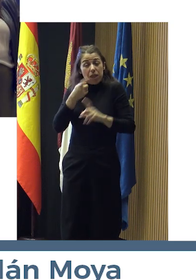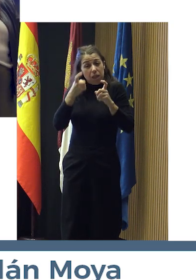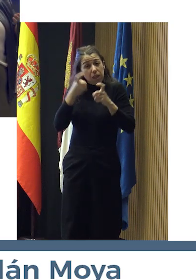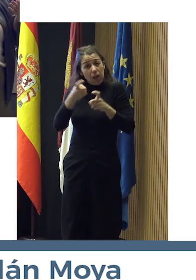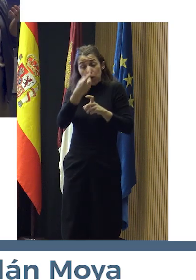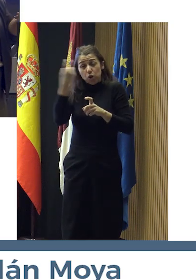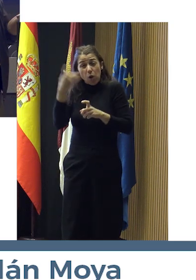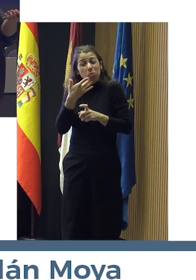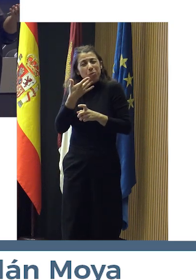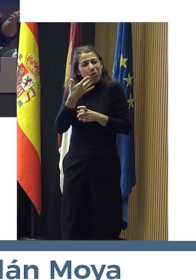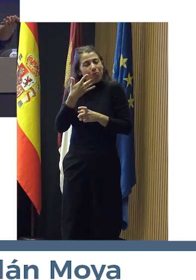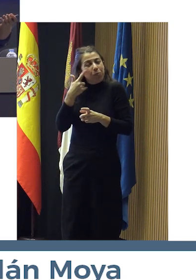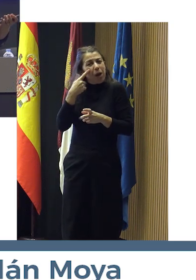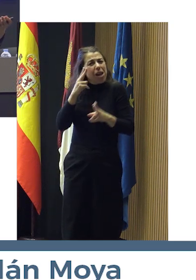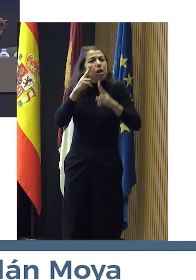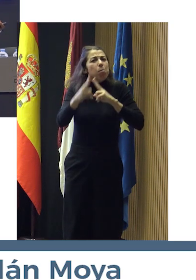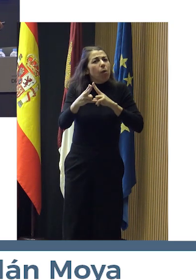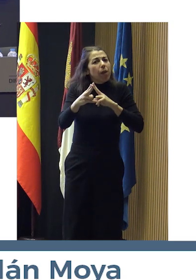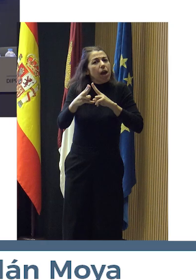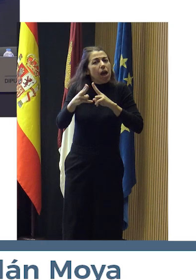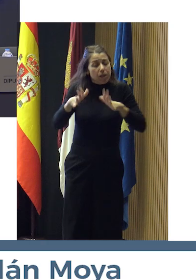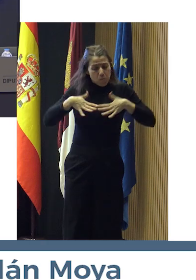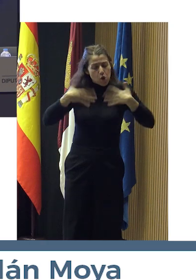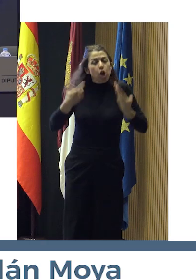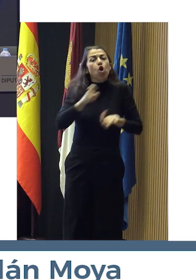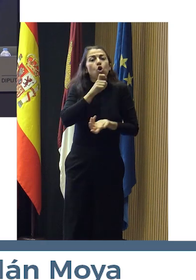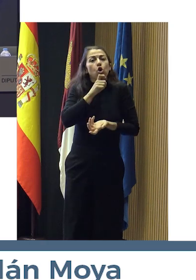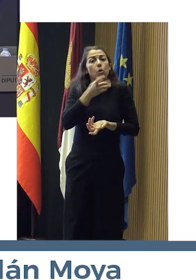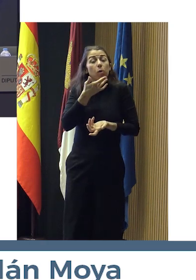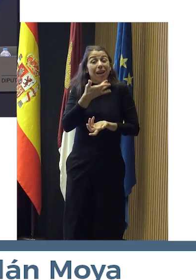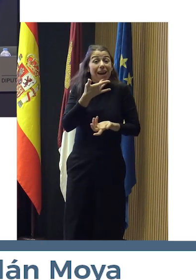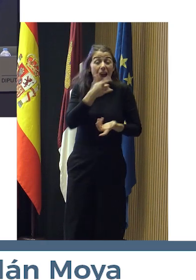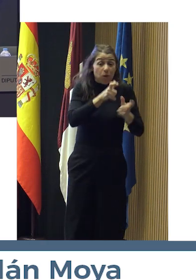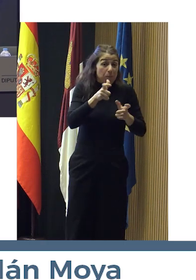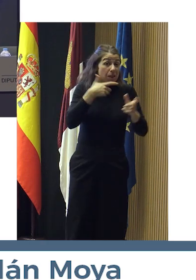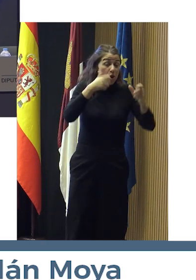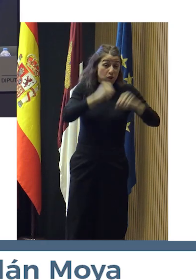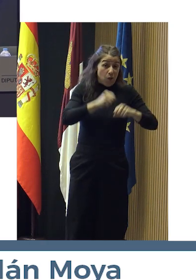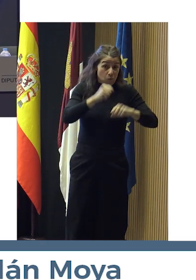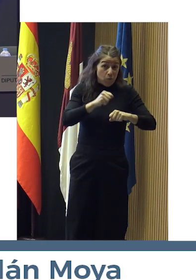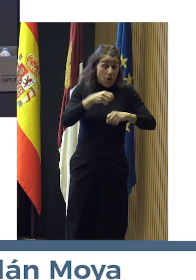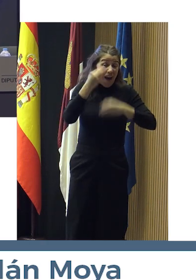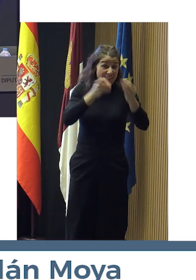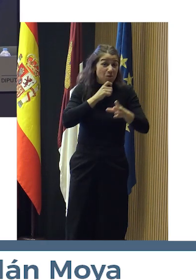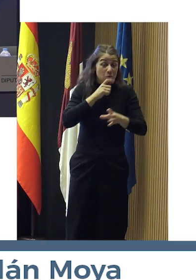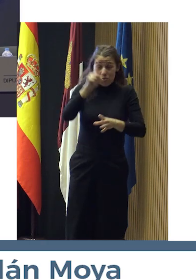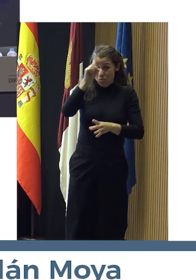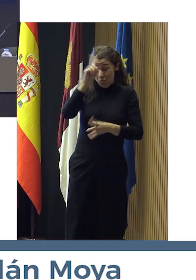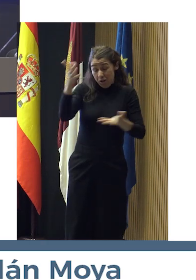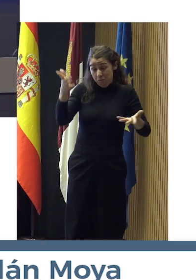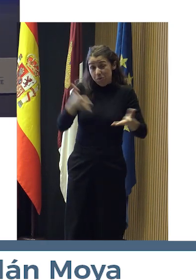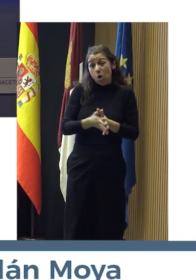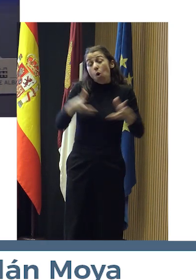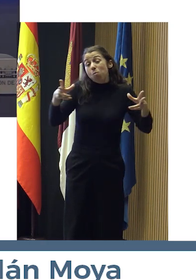pues, sepa cómo responder ante eso, que ni los mismos adultos muchas veces sabemos cómo hacerlo, ¿no? Entonces, como sociedad,